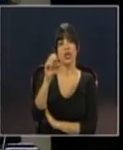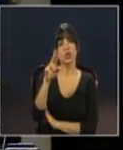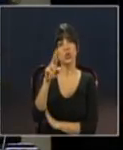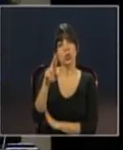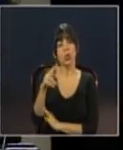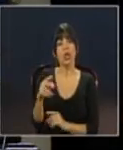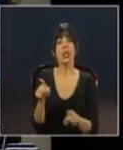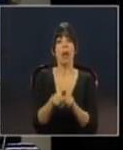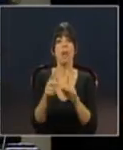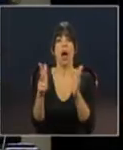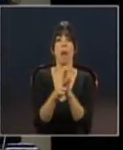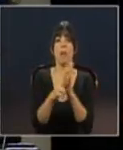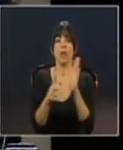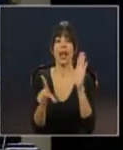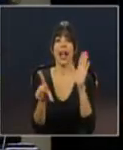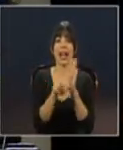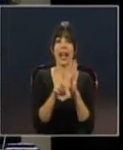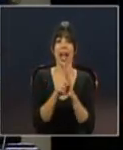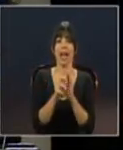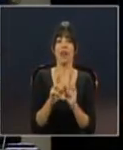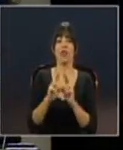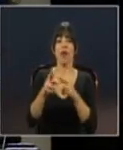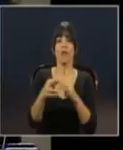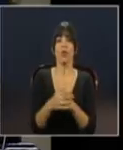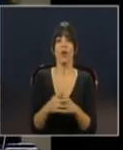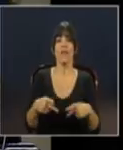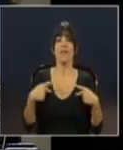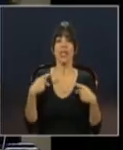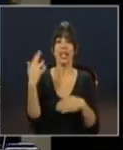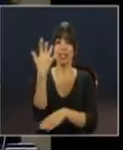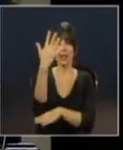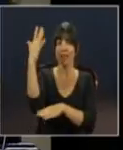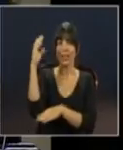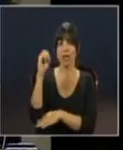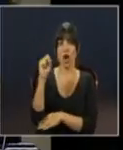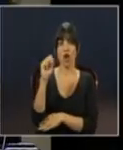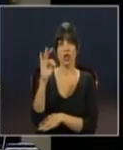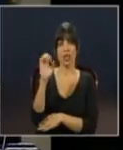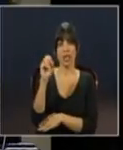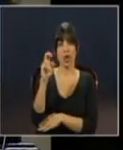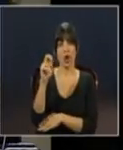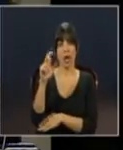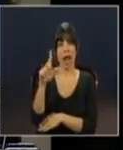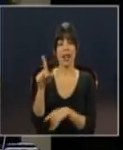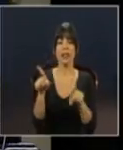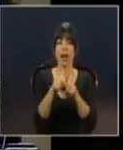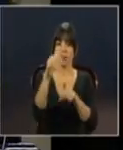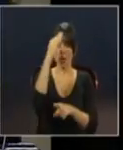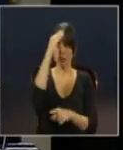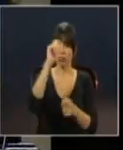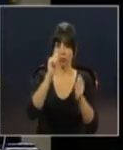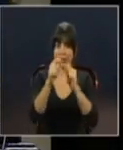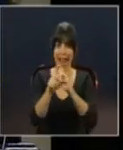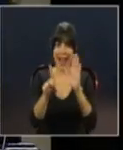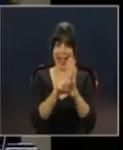y a la aprobación de la ley del refugio de vida silvestre ostional. Asimismo, saludo la reforma a la Ley General de Arrendamientos